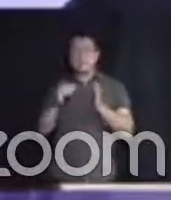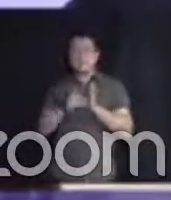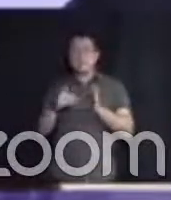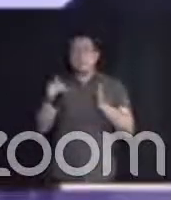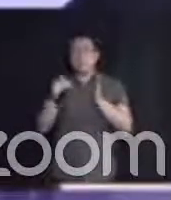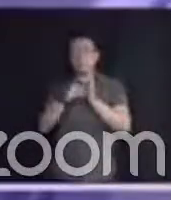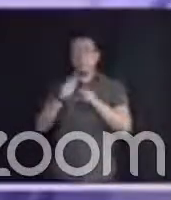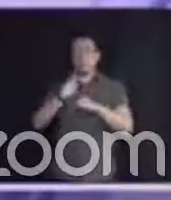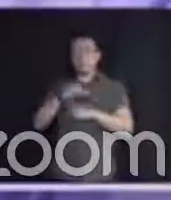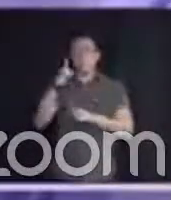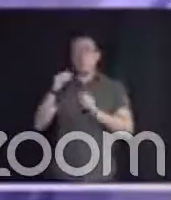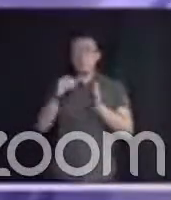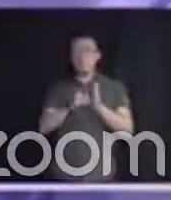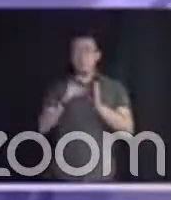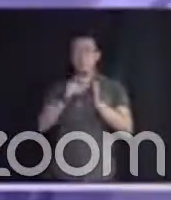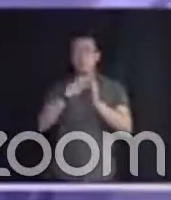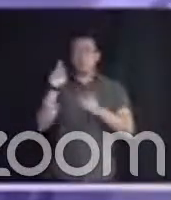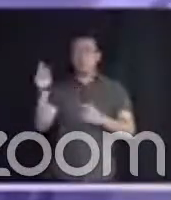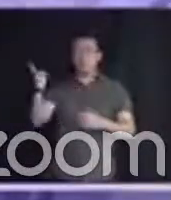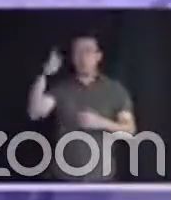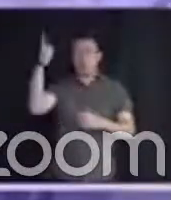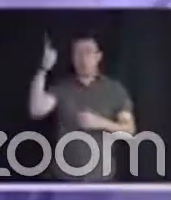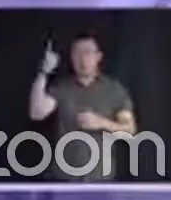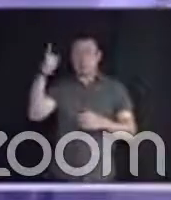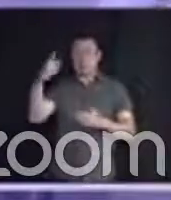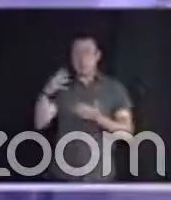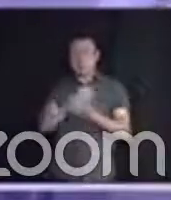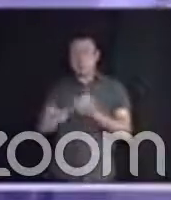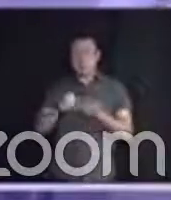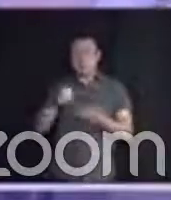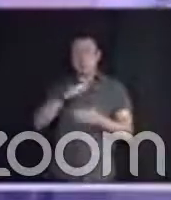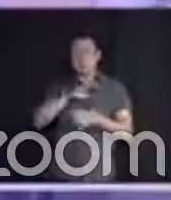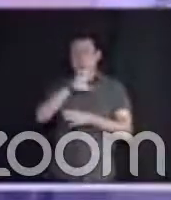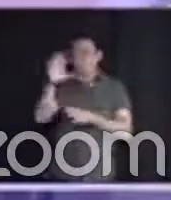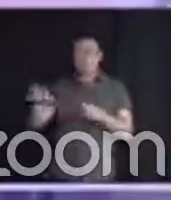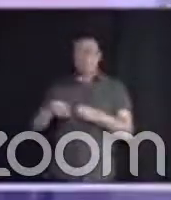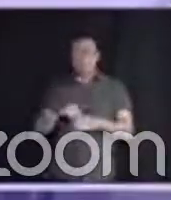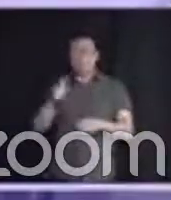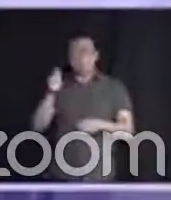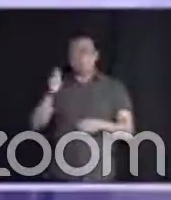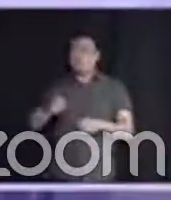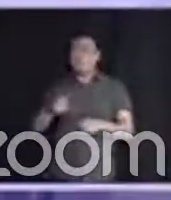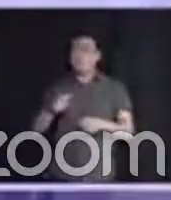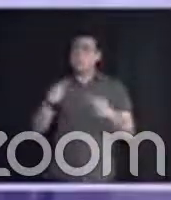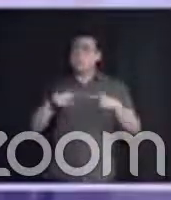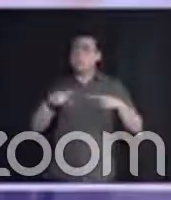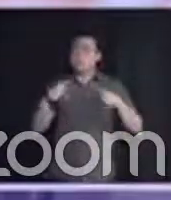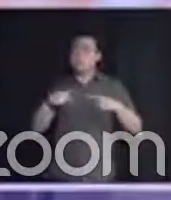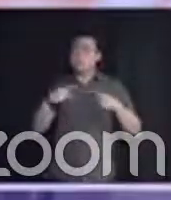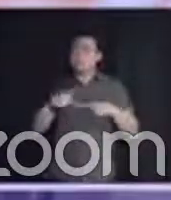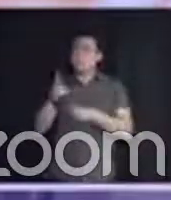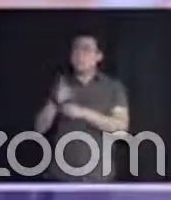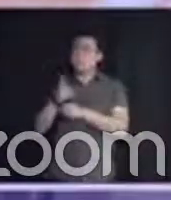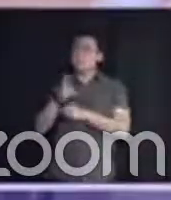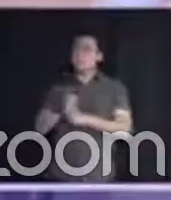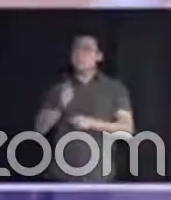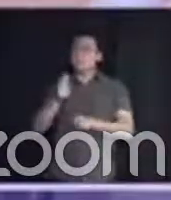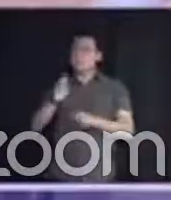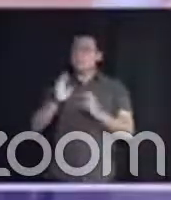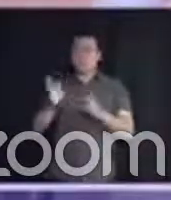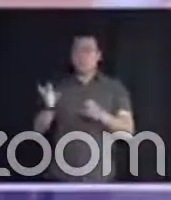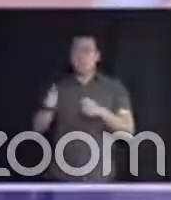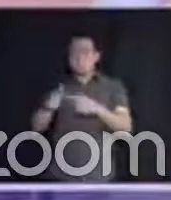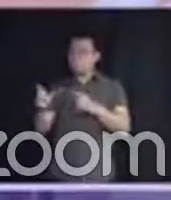más de $1,000,000 en ganancias totales. Entonces, esta persona que vamos a invitar ya es miembro de este